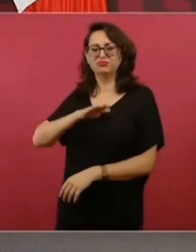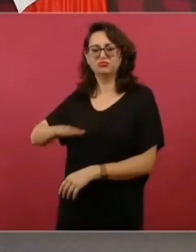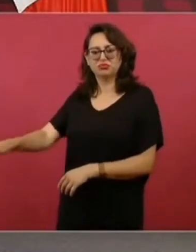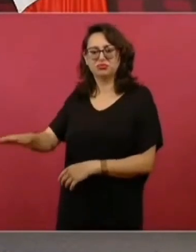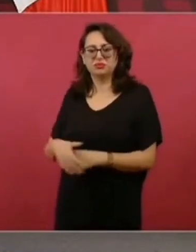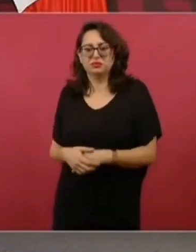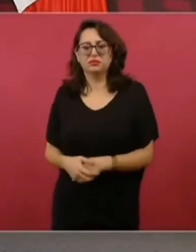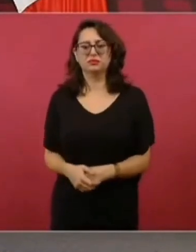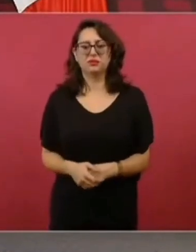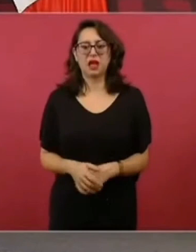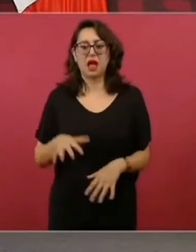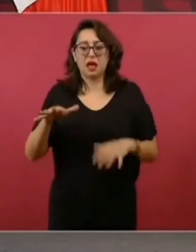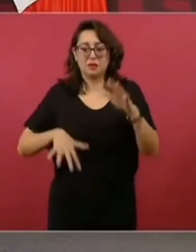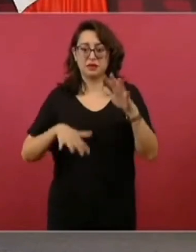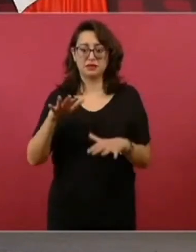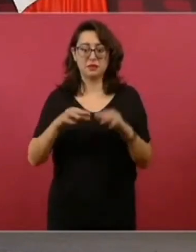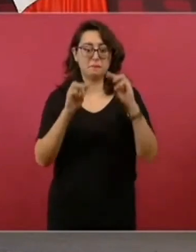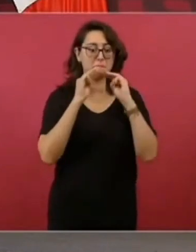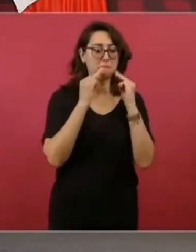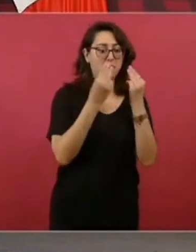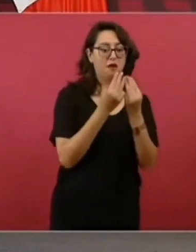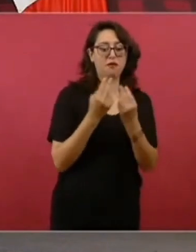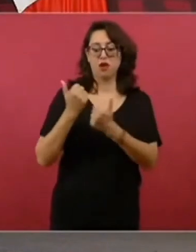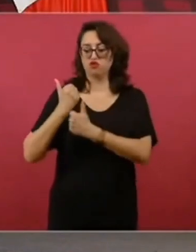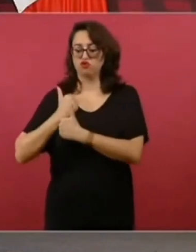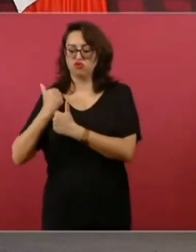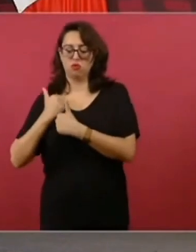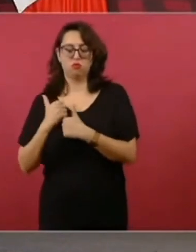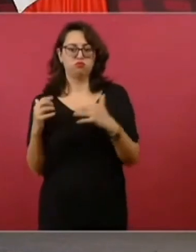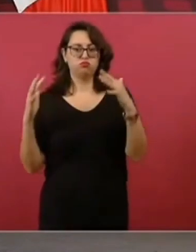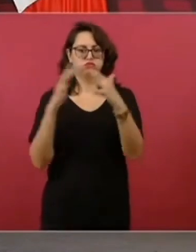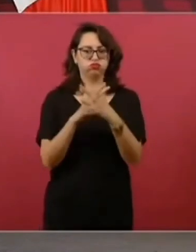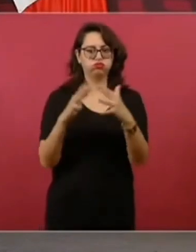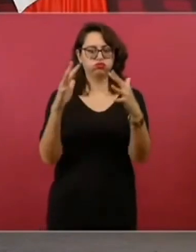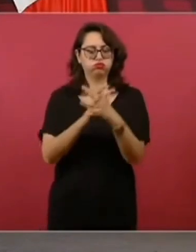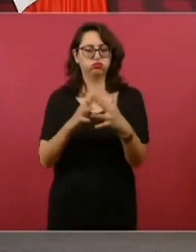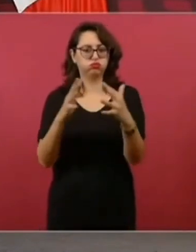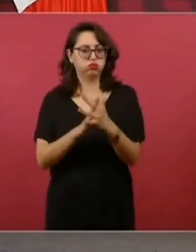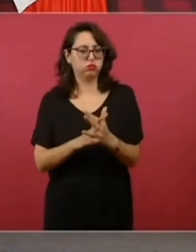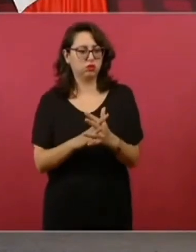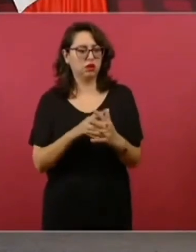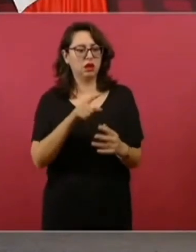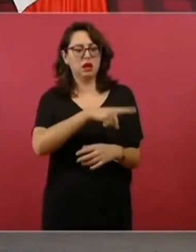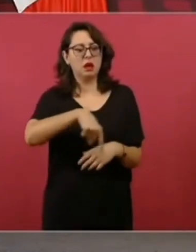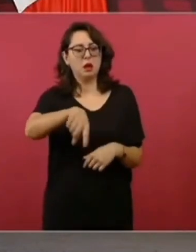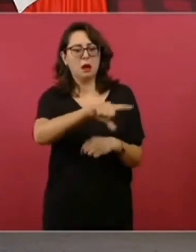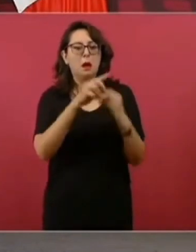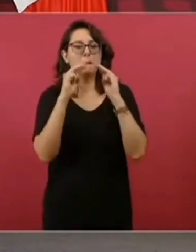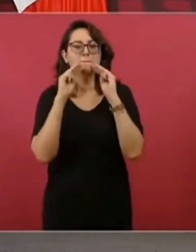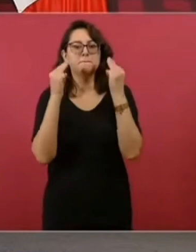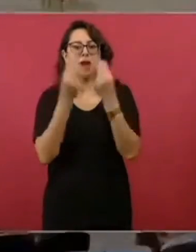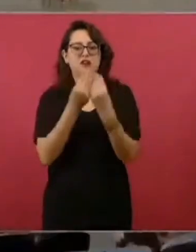era rematar a los heridos.